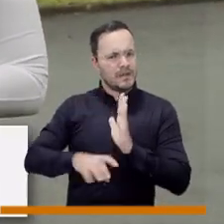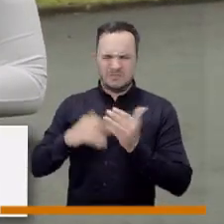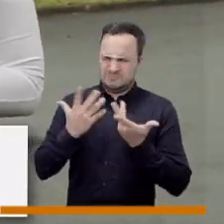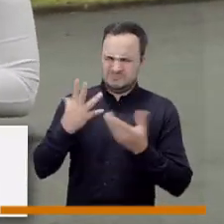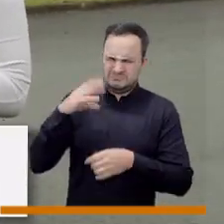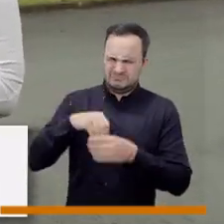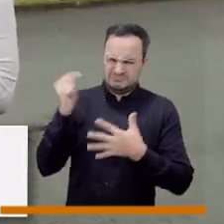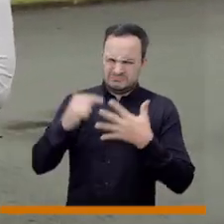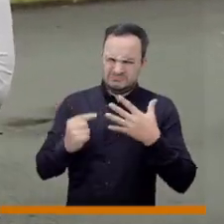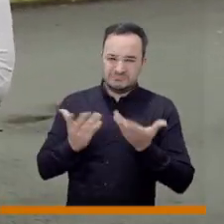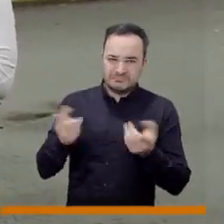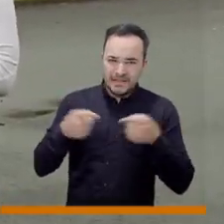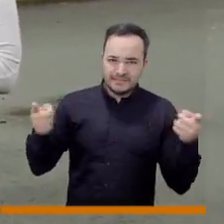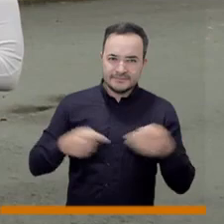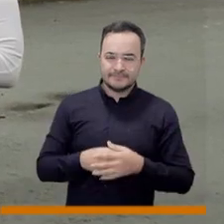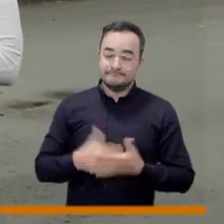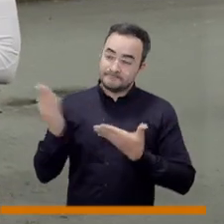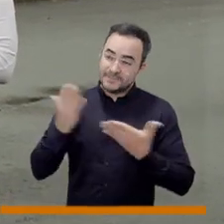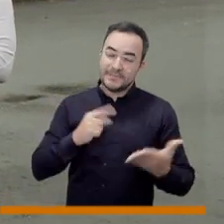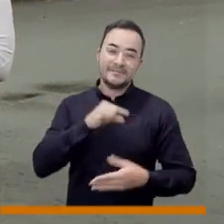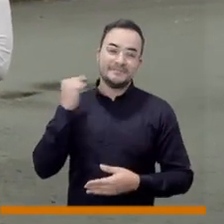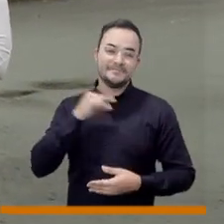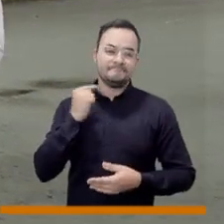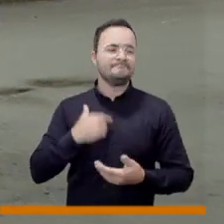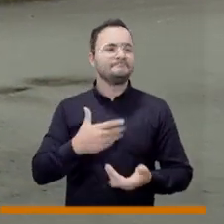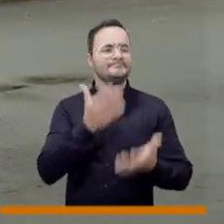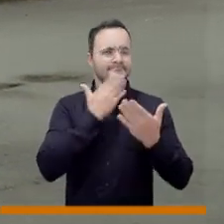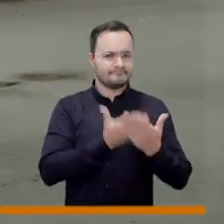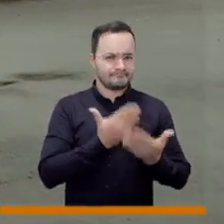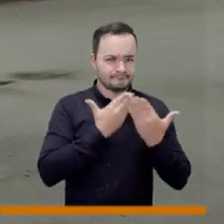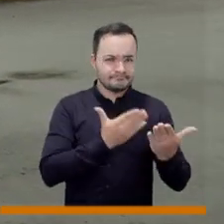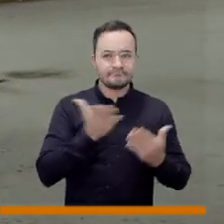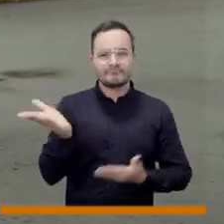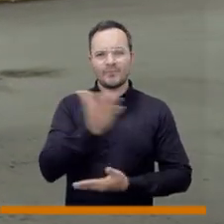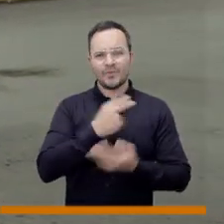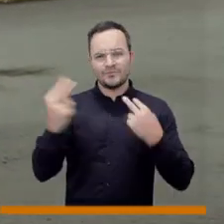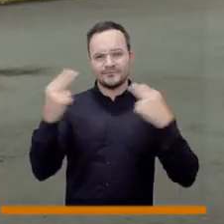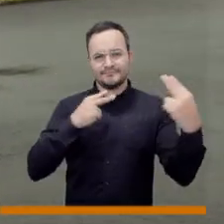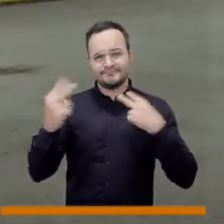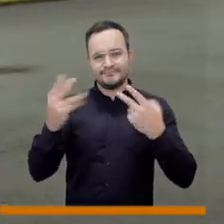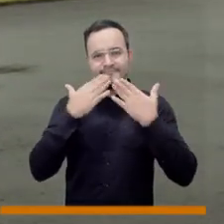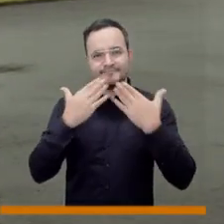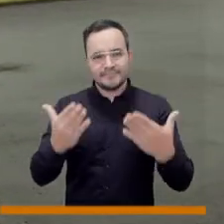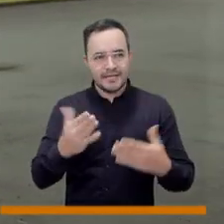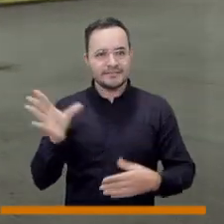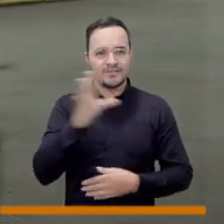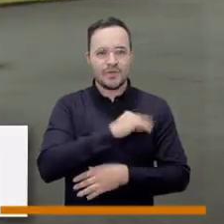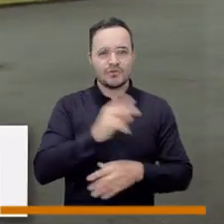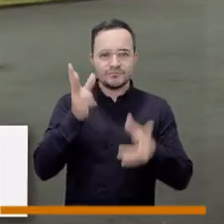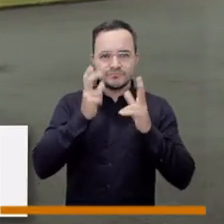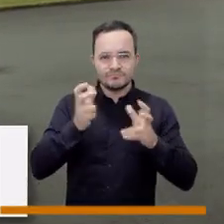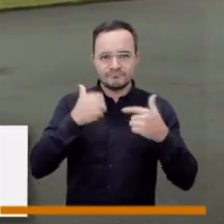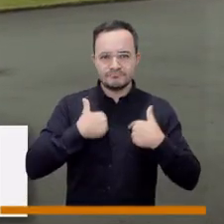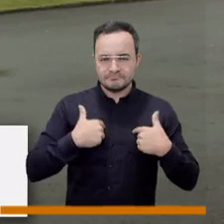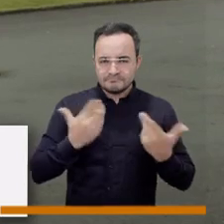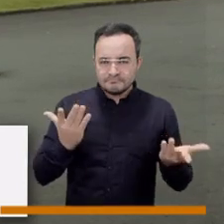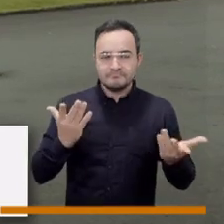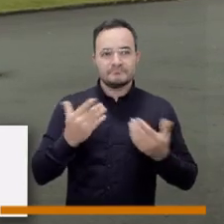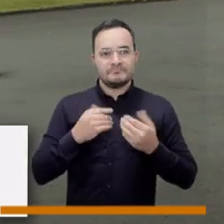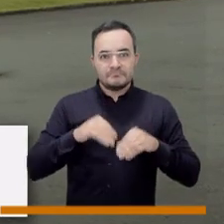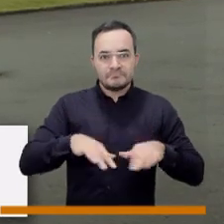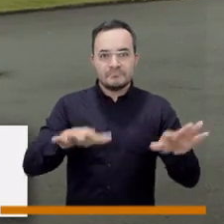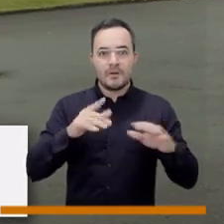Padre, bienvenido. Mafe, muchas gracias a todos los televidentes. Gracias por escucharnos, por dejarnos estar en sus